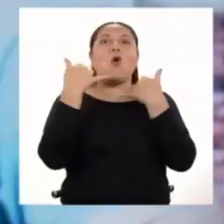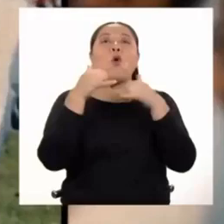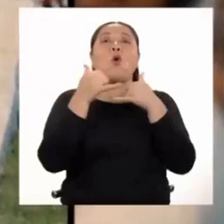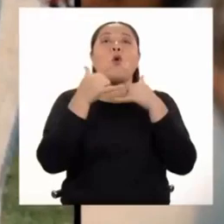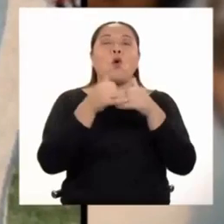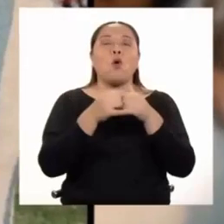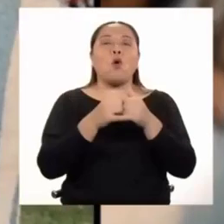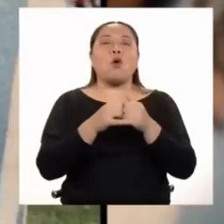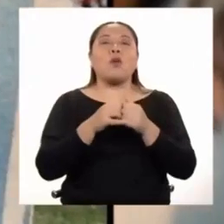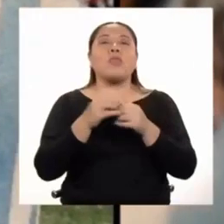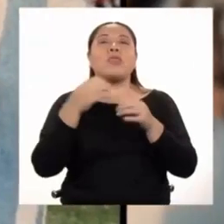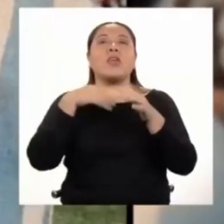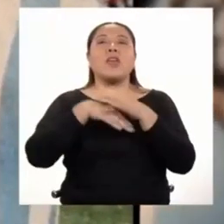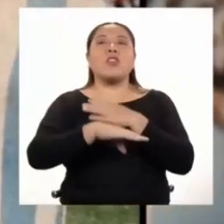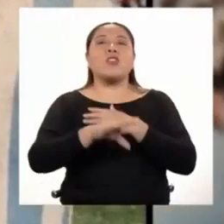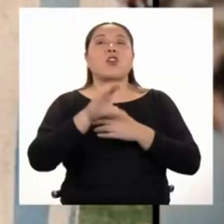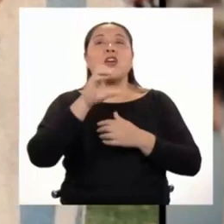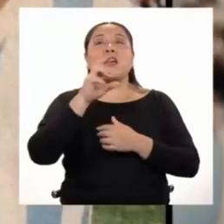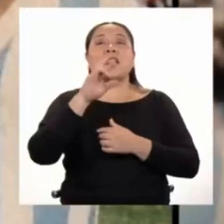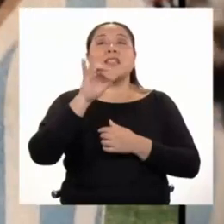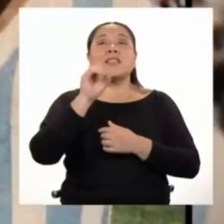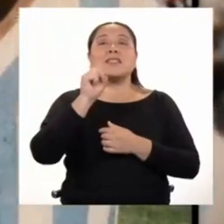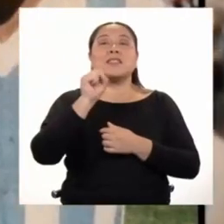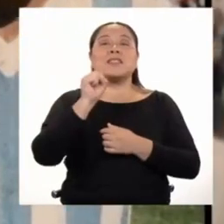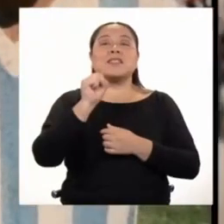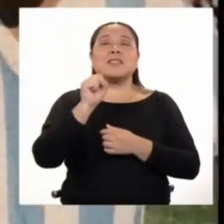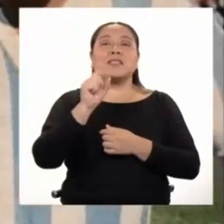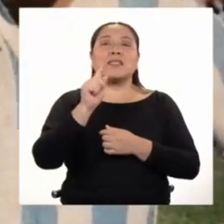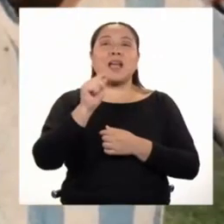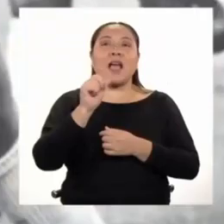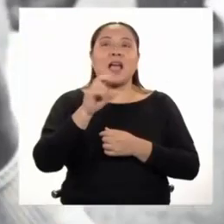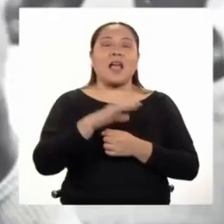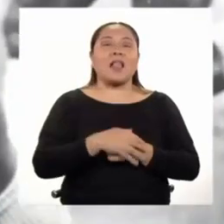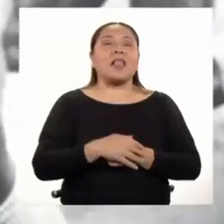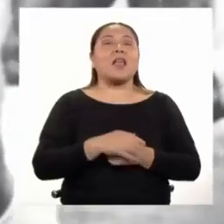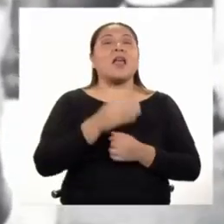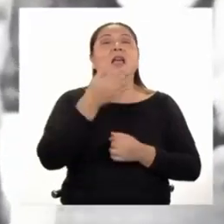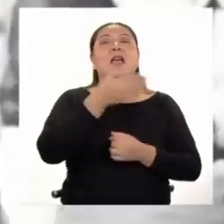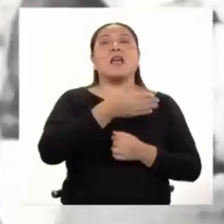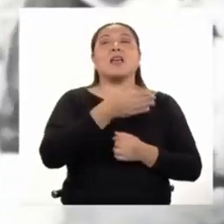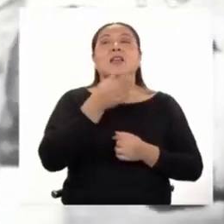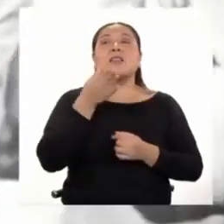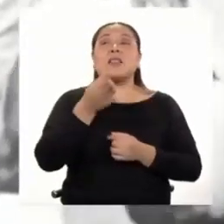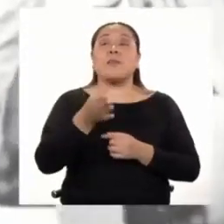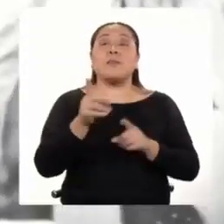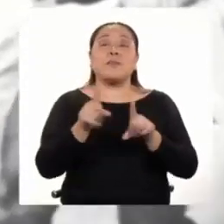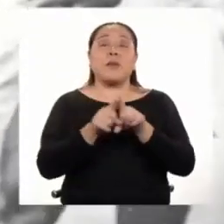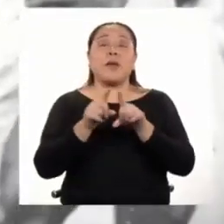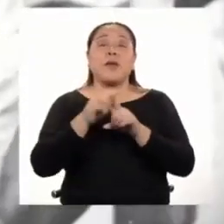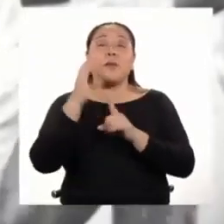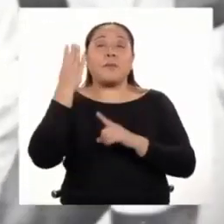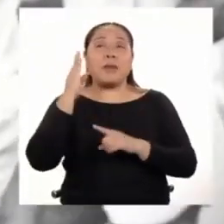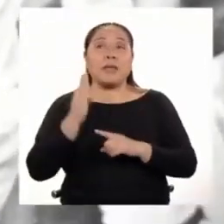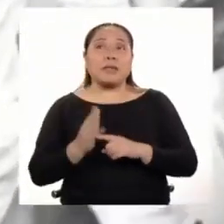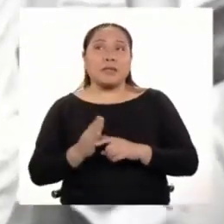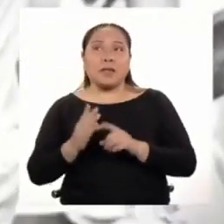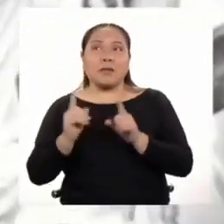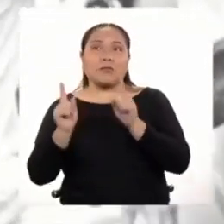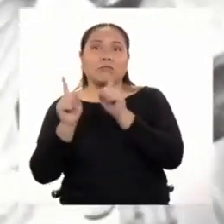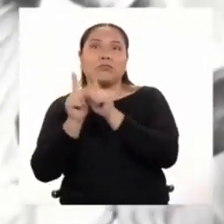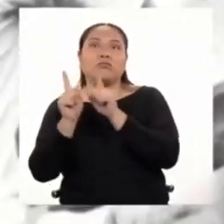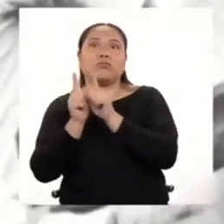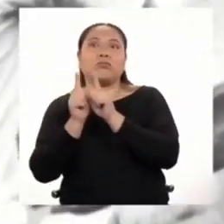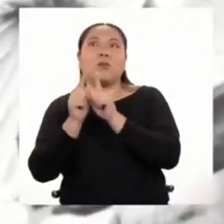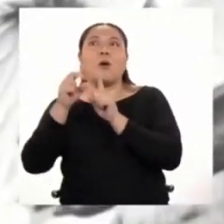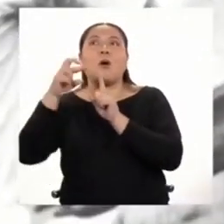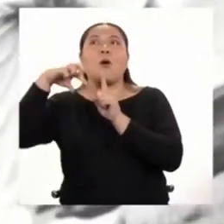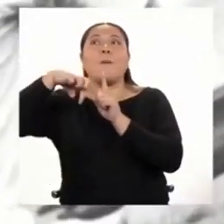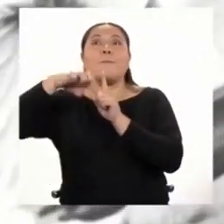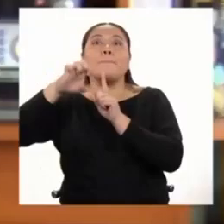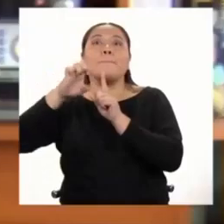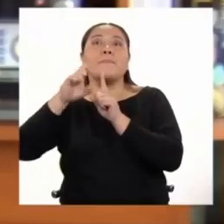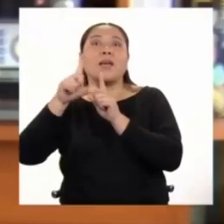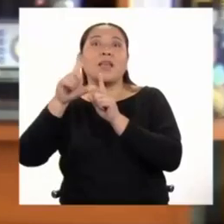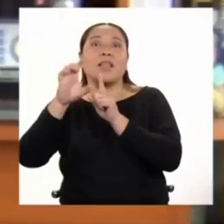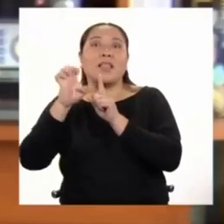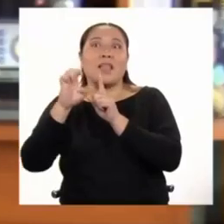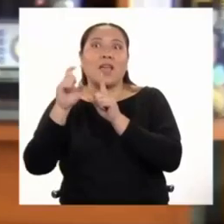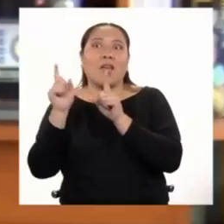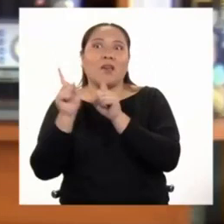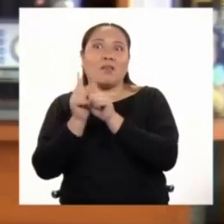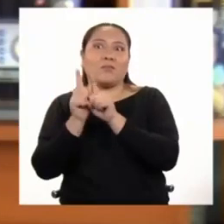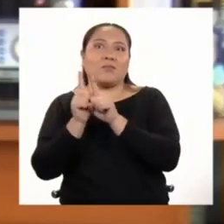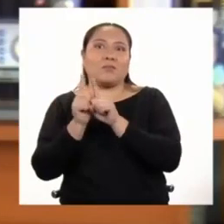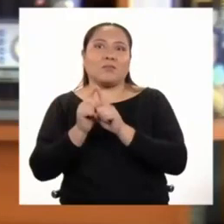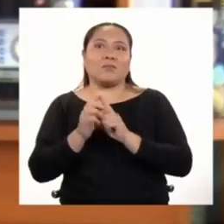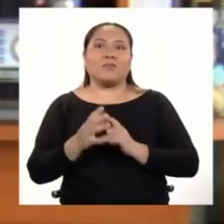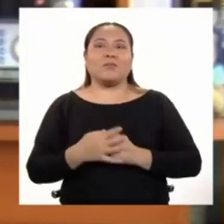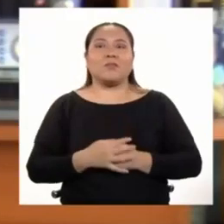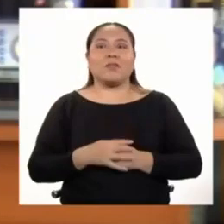Cristal, Racing Club y en el Santos de Brasil, al lado nada menos que de Pelé. Ramón Mifflin